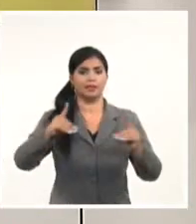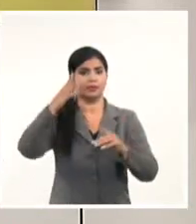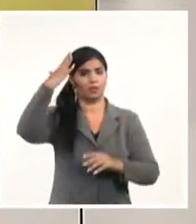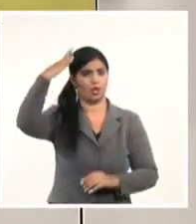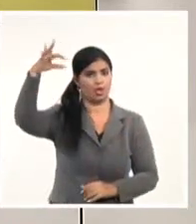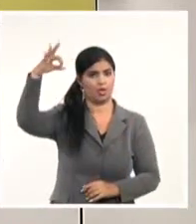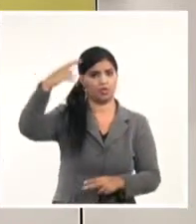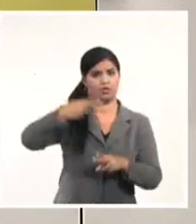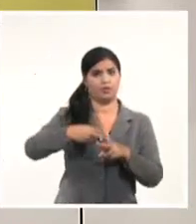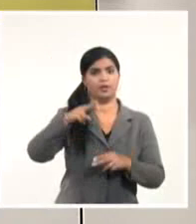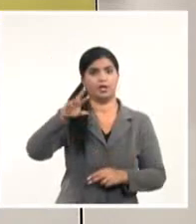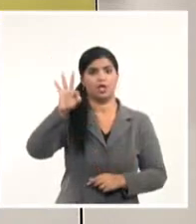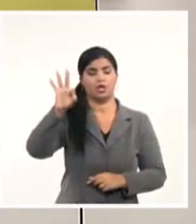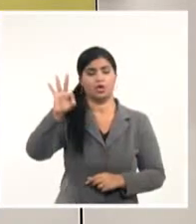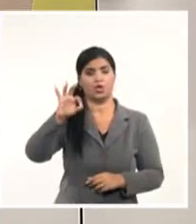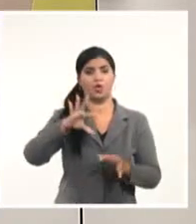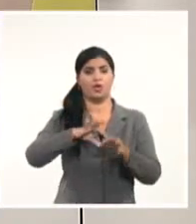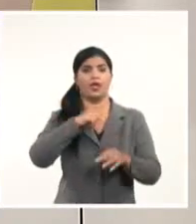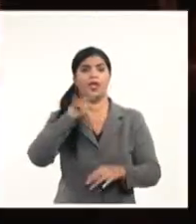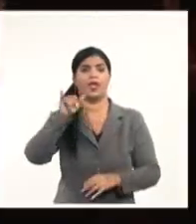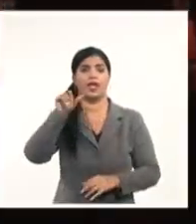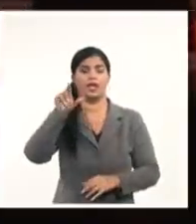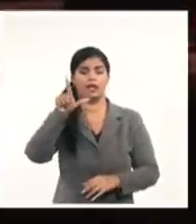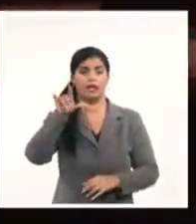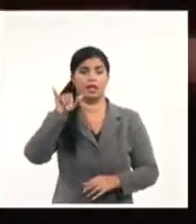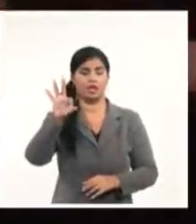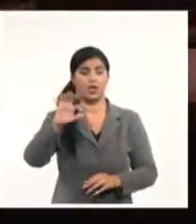como el ministro de Cultura, Alpidio Alonso.